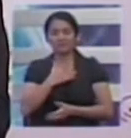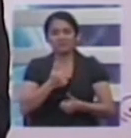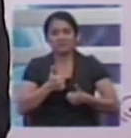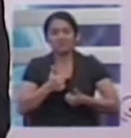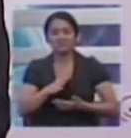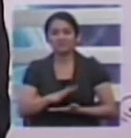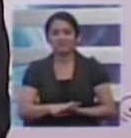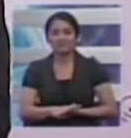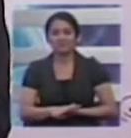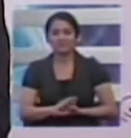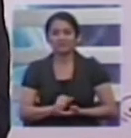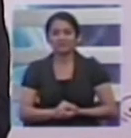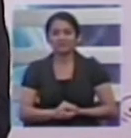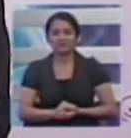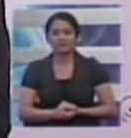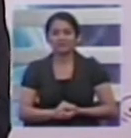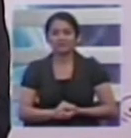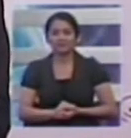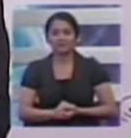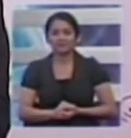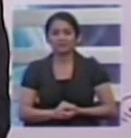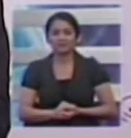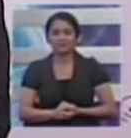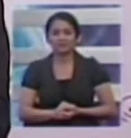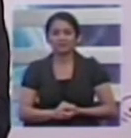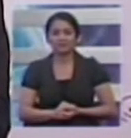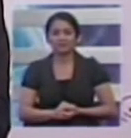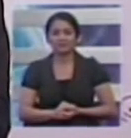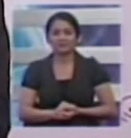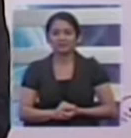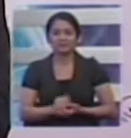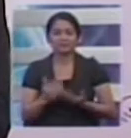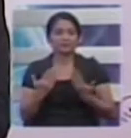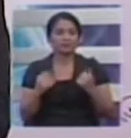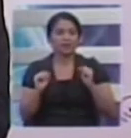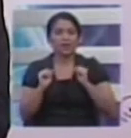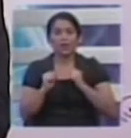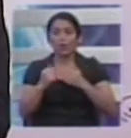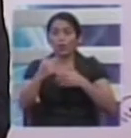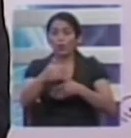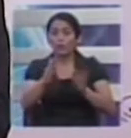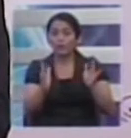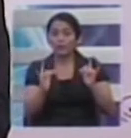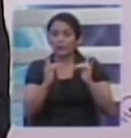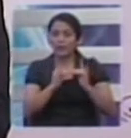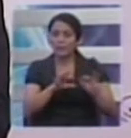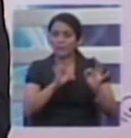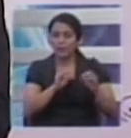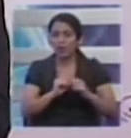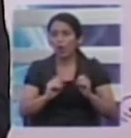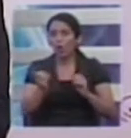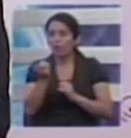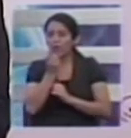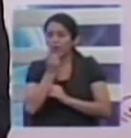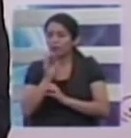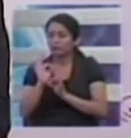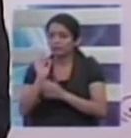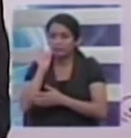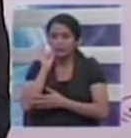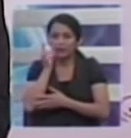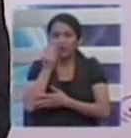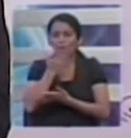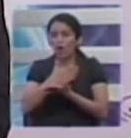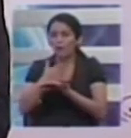excelente experiencia en tu hotel, en todos los aspectos, ¿no? Ya sea una habitación cómoda, un buen desayuno, una buena